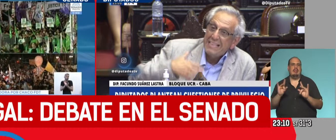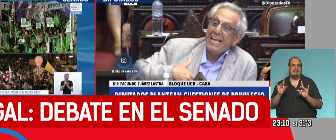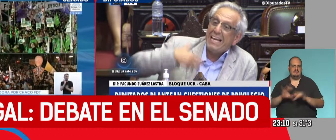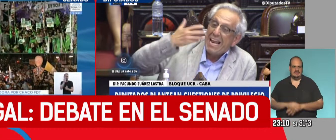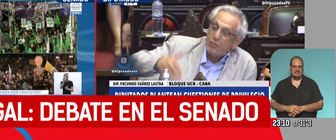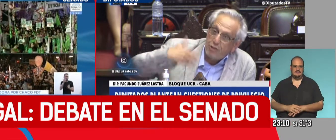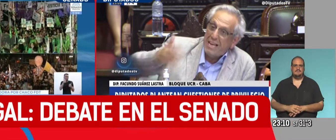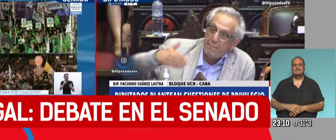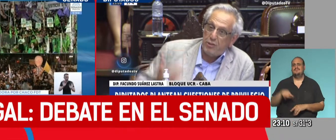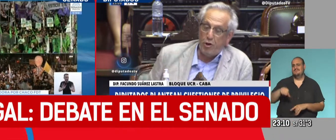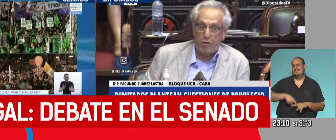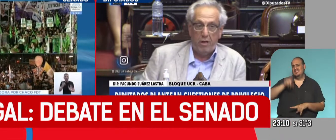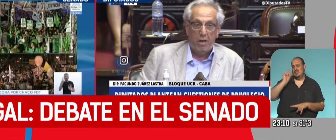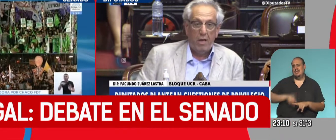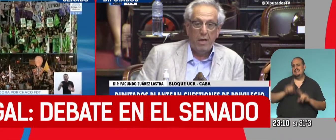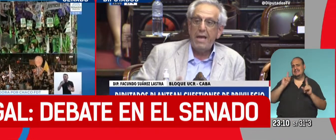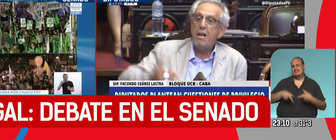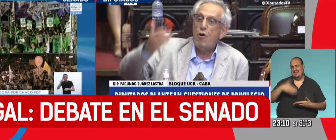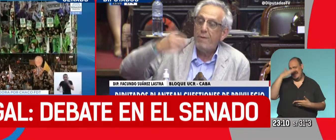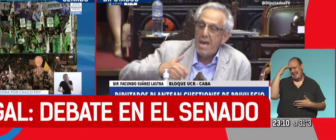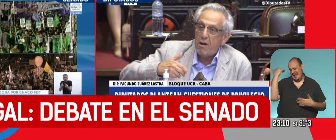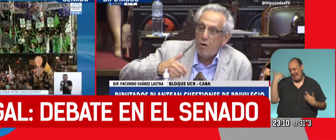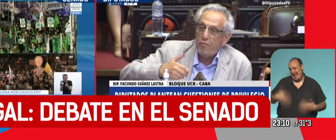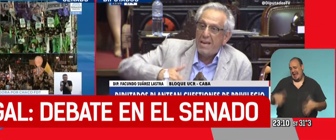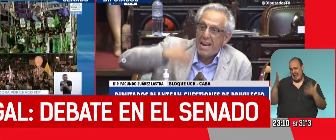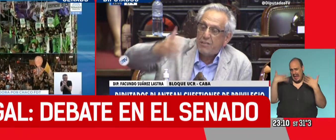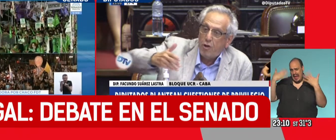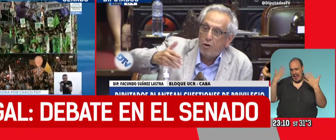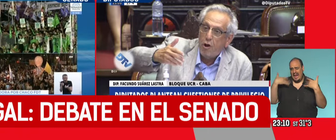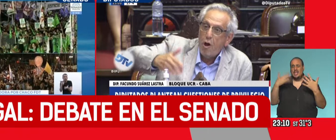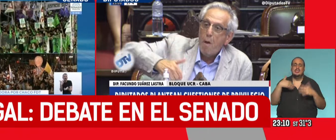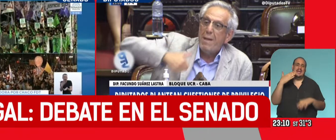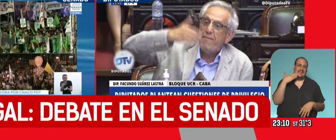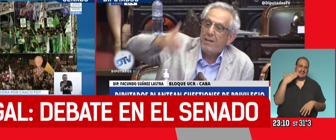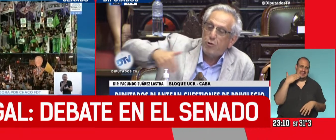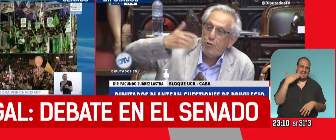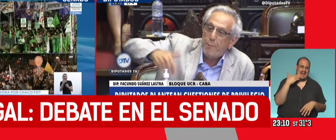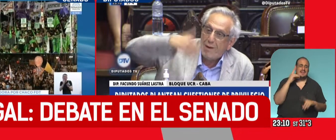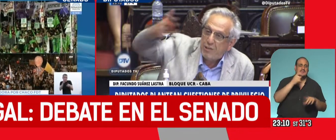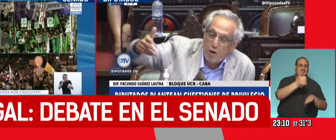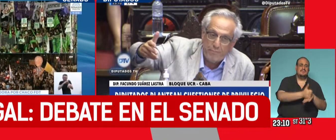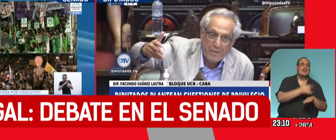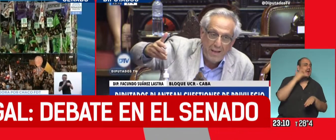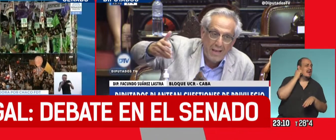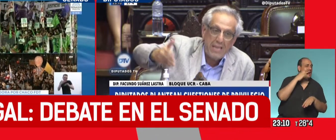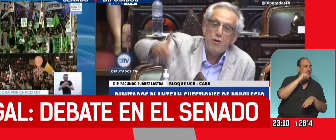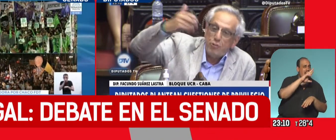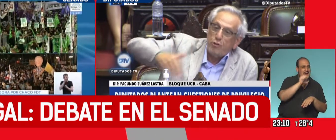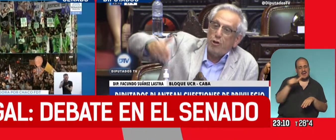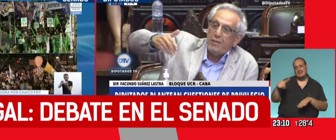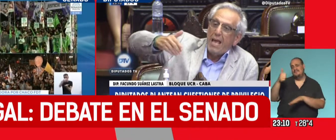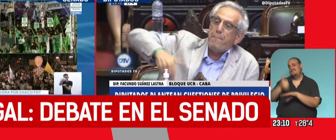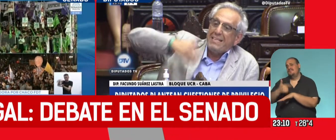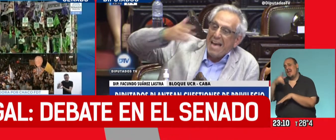jornada maratónica y agobiante en cuanto al calor. De hecho, a lo largo de la tarde, tanto Gabriel Gamarra como Alejandra Corrales, cuando dialogaban